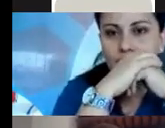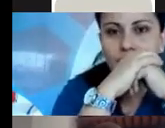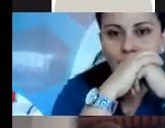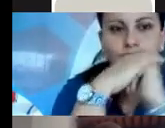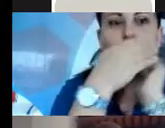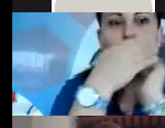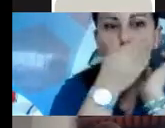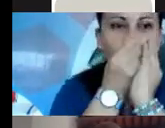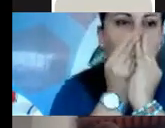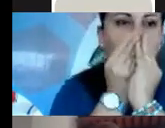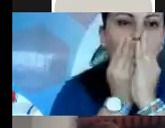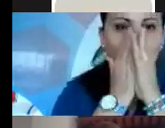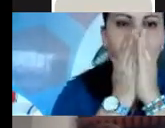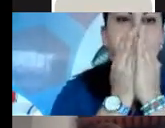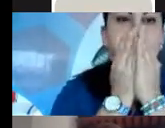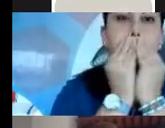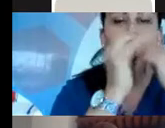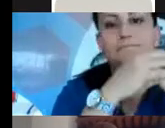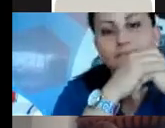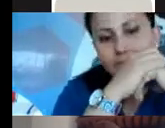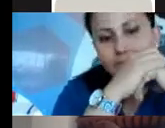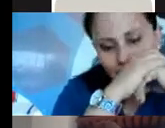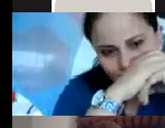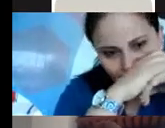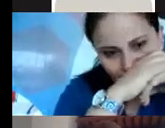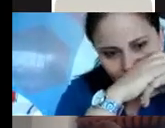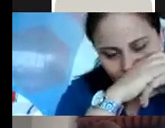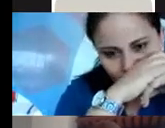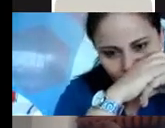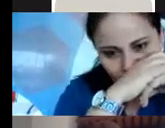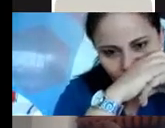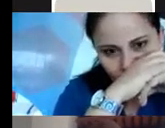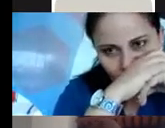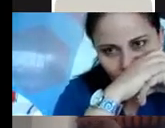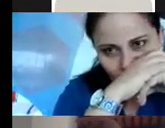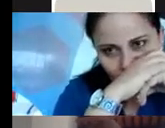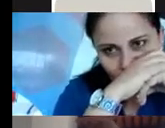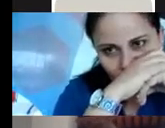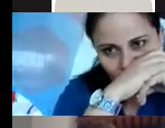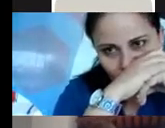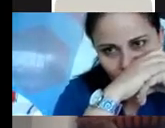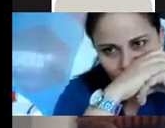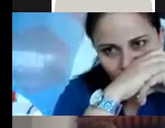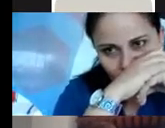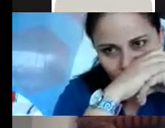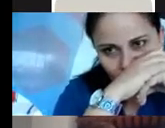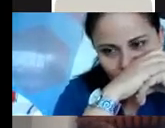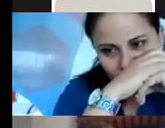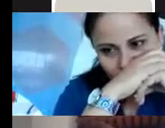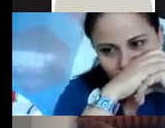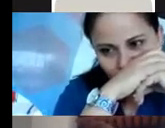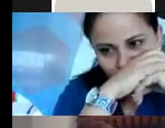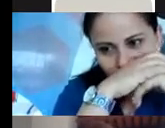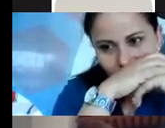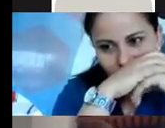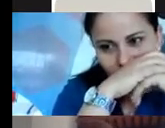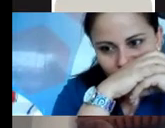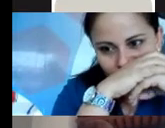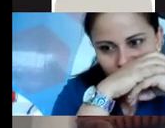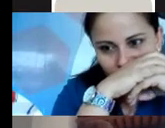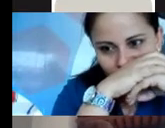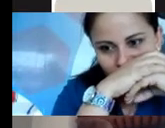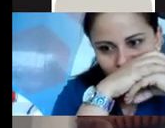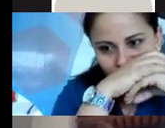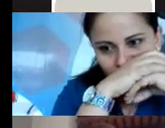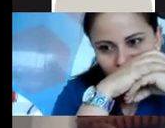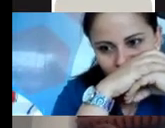en un sujeto pequeño. No puedo usar una medida súper grande en un sujeto que tiene una intrarrotación no reducible, que hace una fuerza que cuando meto